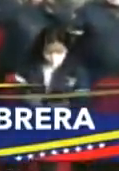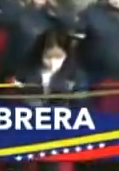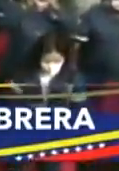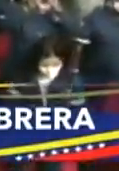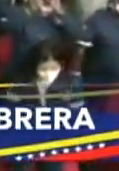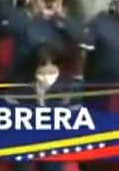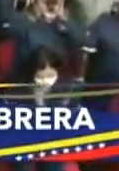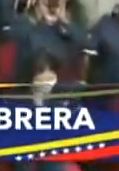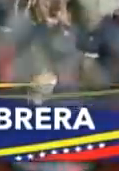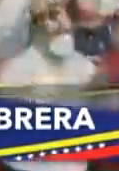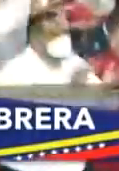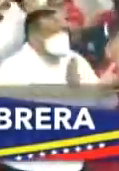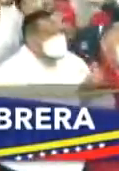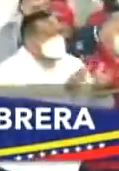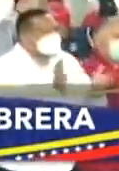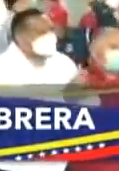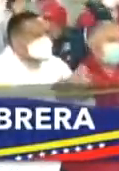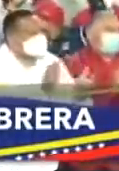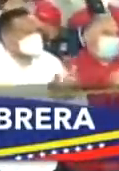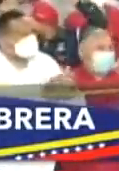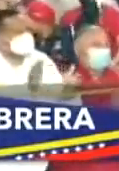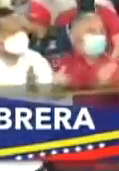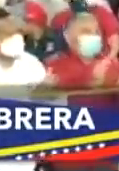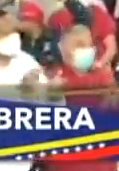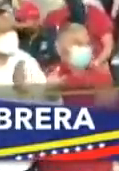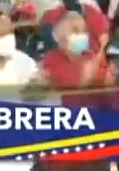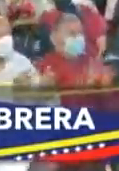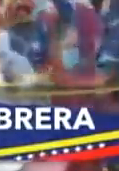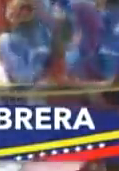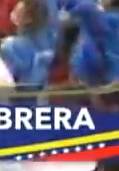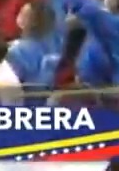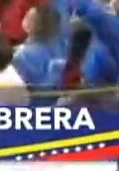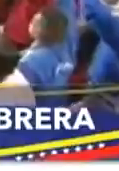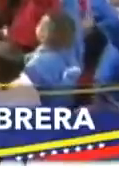ellos vamos a despedir esta transmisión